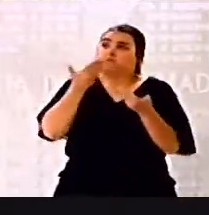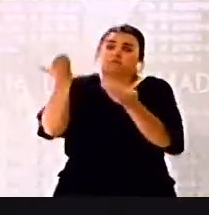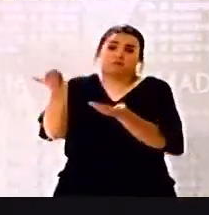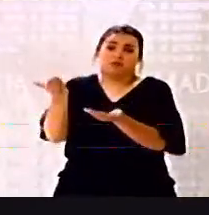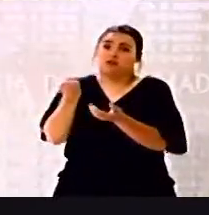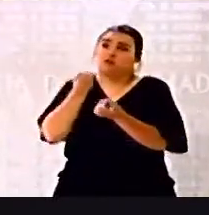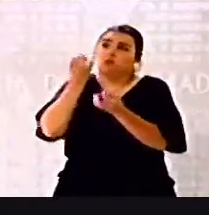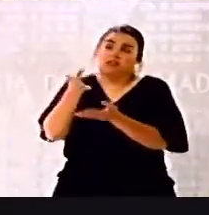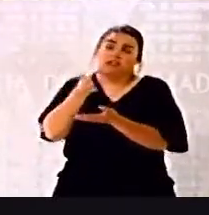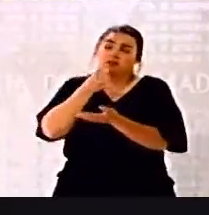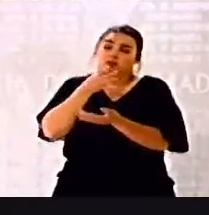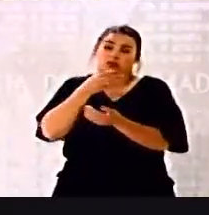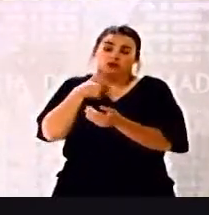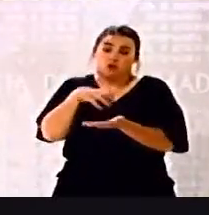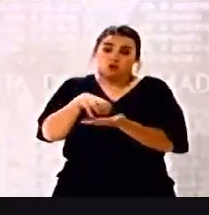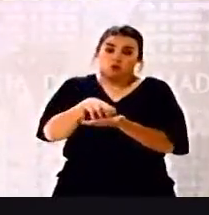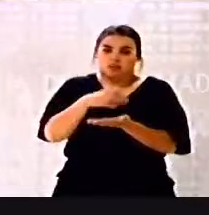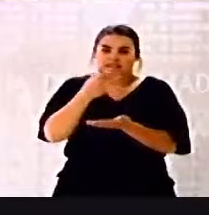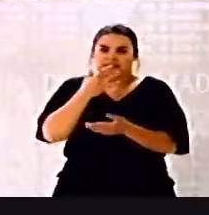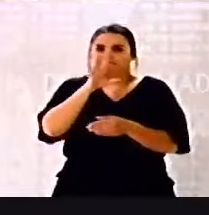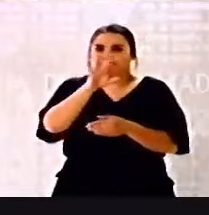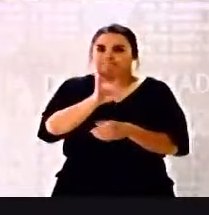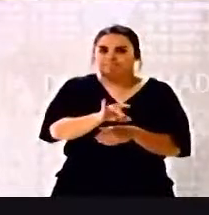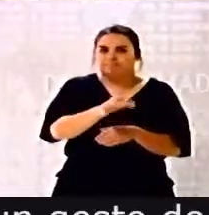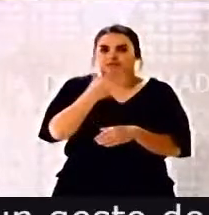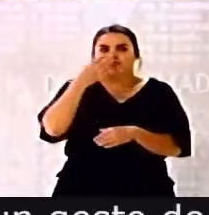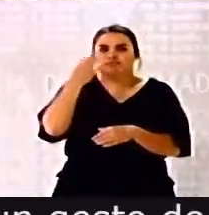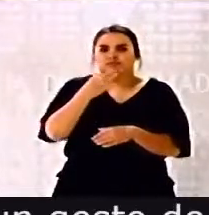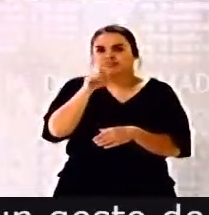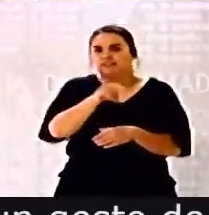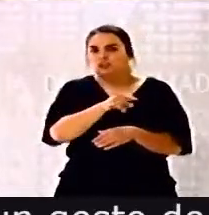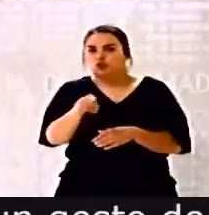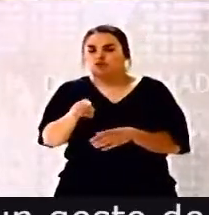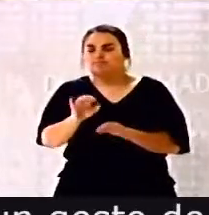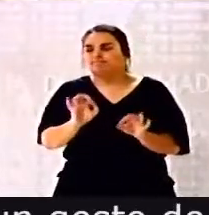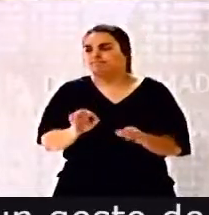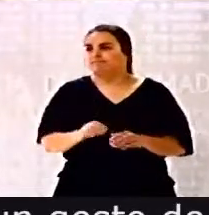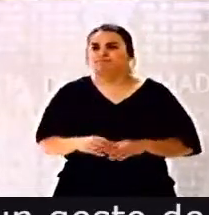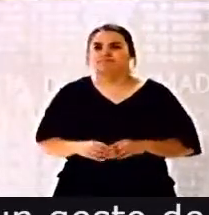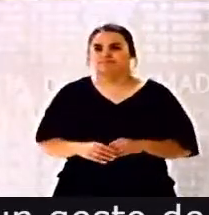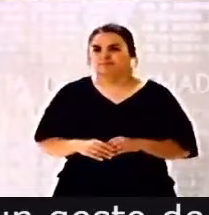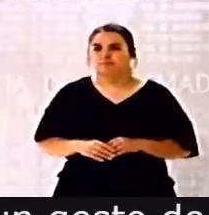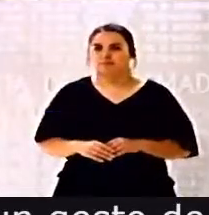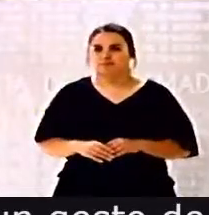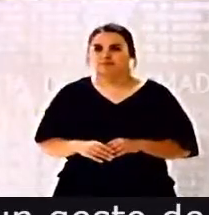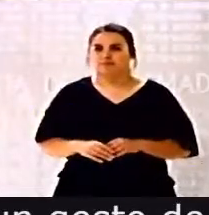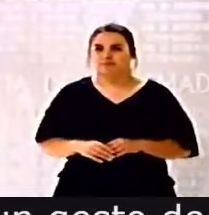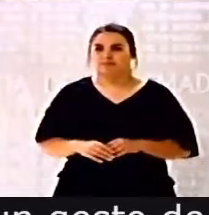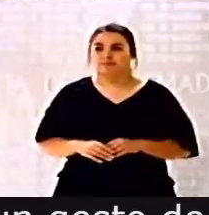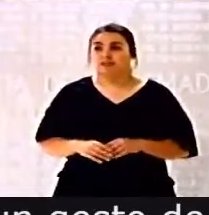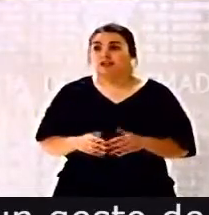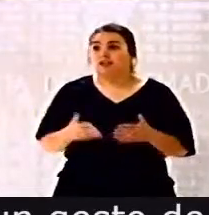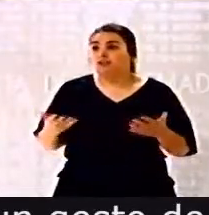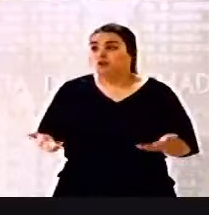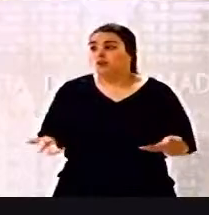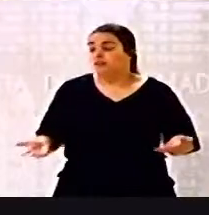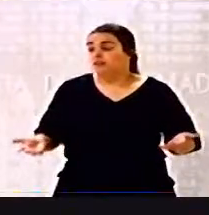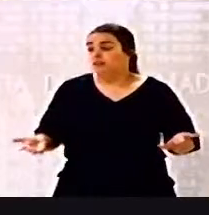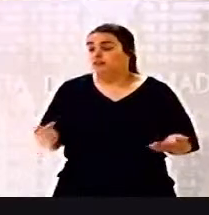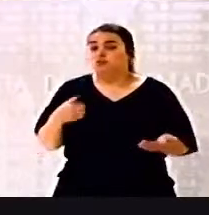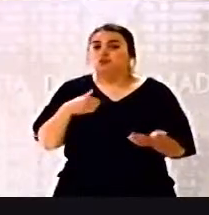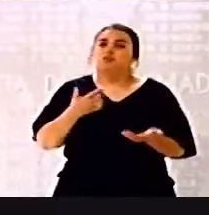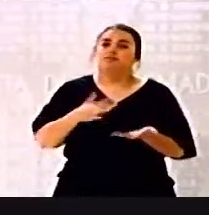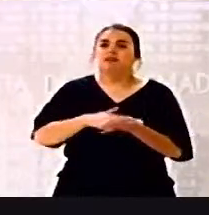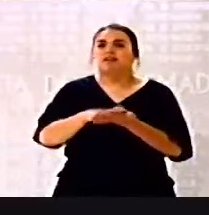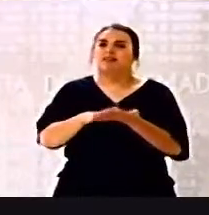teníamos la duda razonable de si eso había que comunicarlo o no había que comunicarlo. Por lo tanto, yo no hablaría